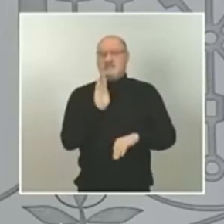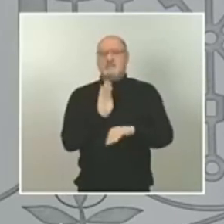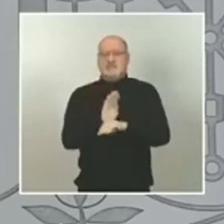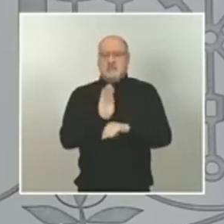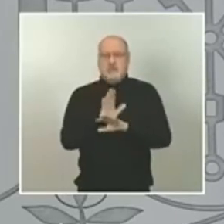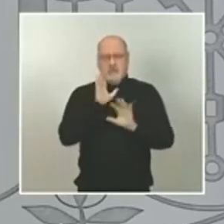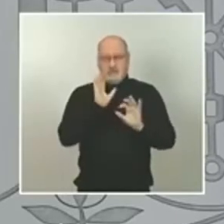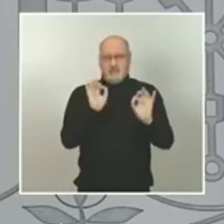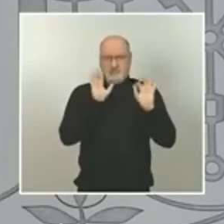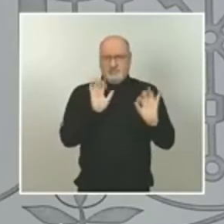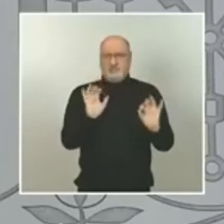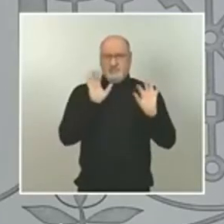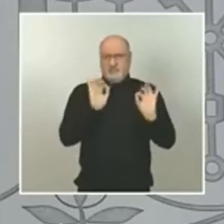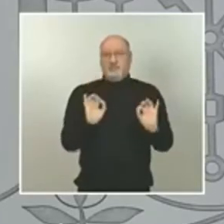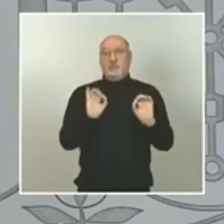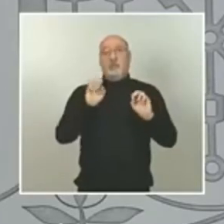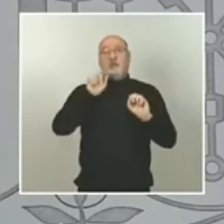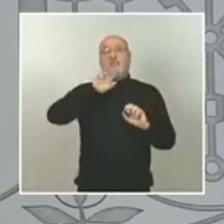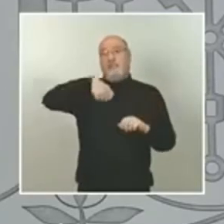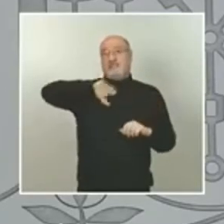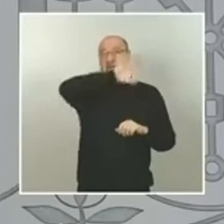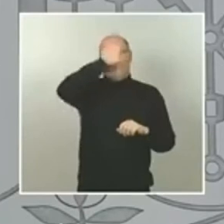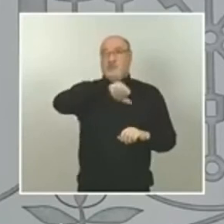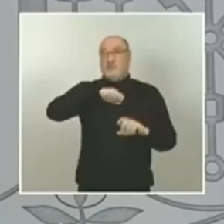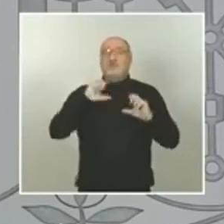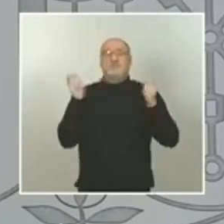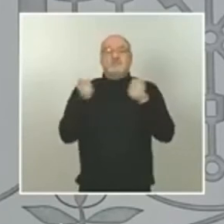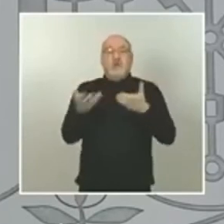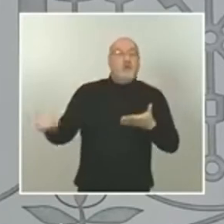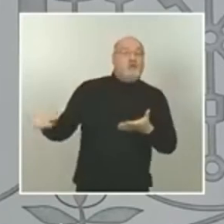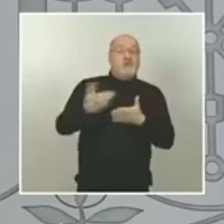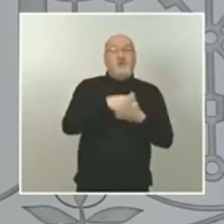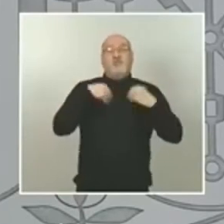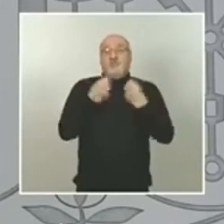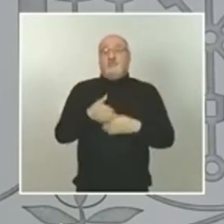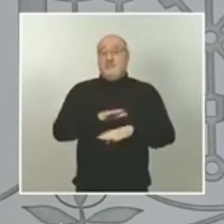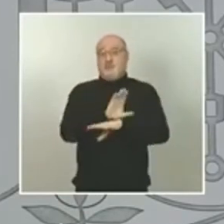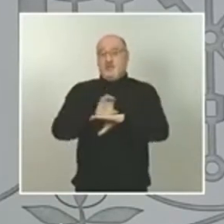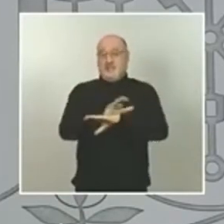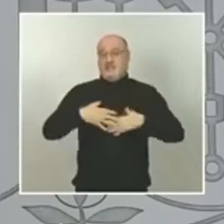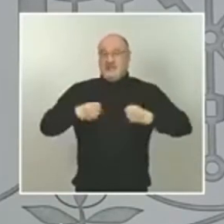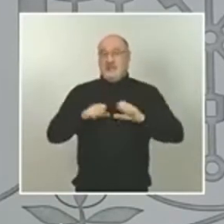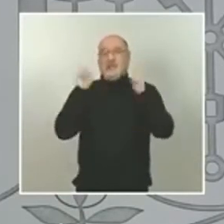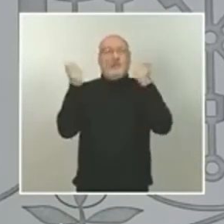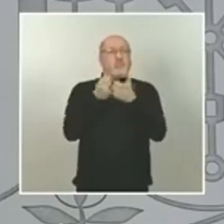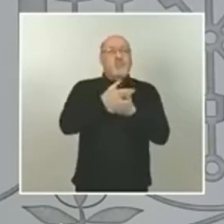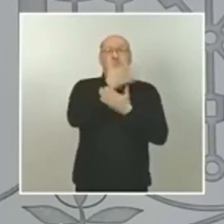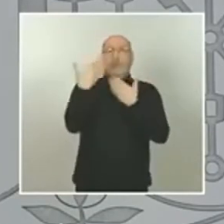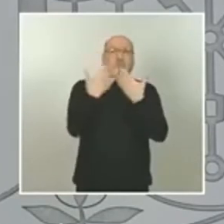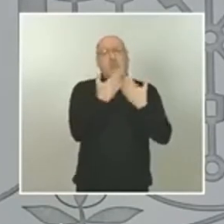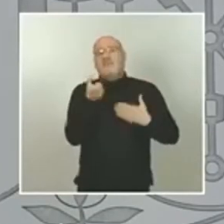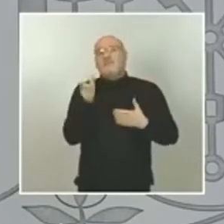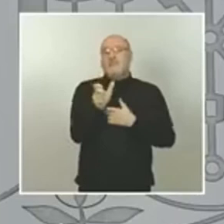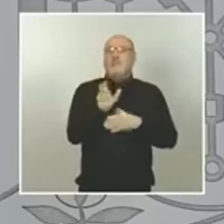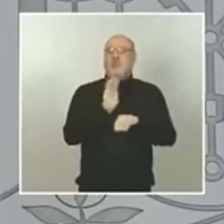que formamos parte de este consejo interterritorial, y es una llamada a la prudencia y a la responsabilidad, y del reconocimiento de